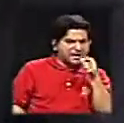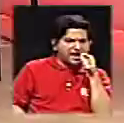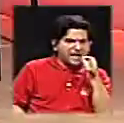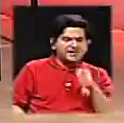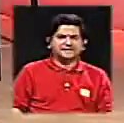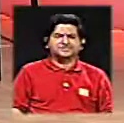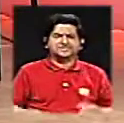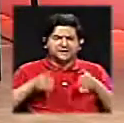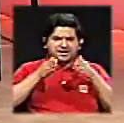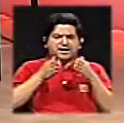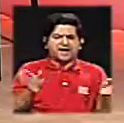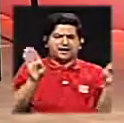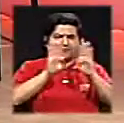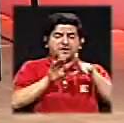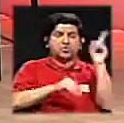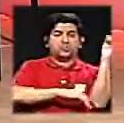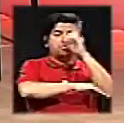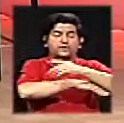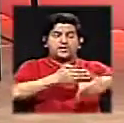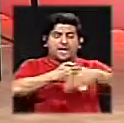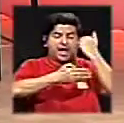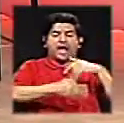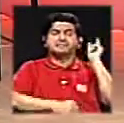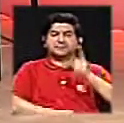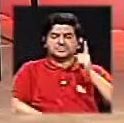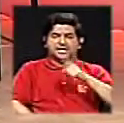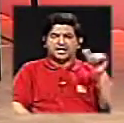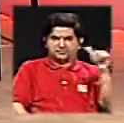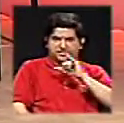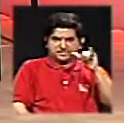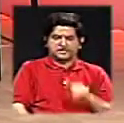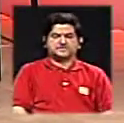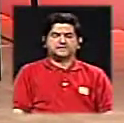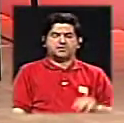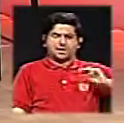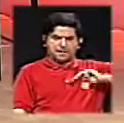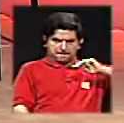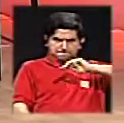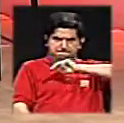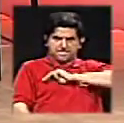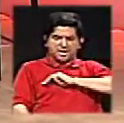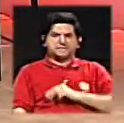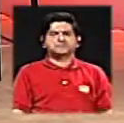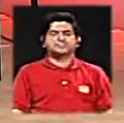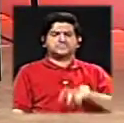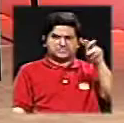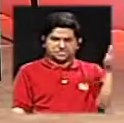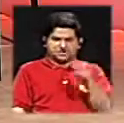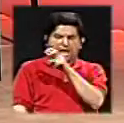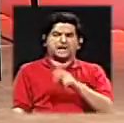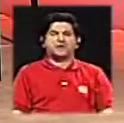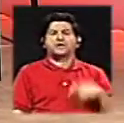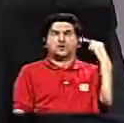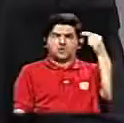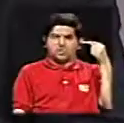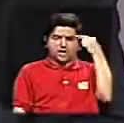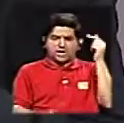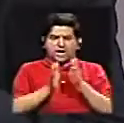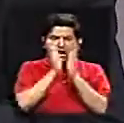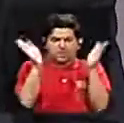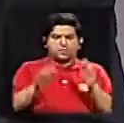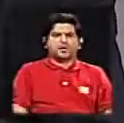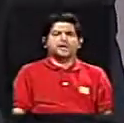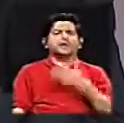Un día antes, la propia empresa también le había advertido al Ministerio de Transportes, al gobierno en general, que